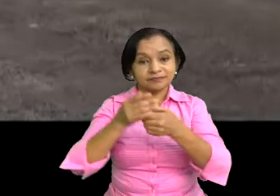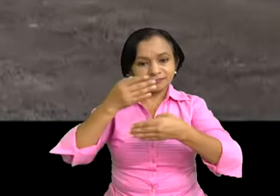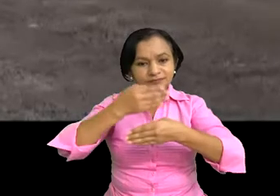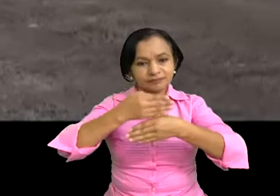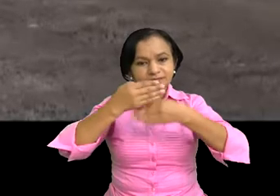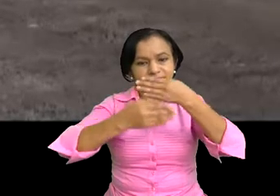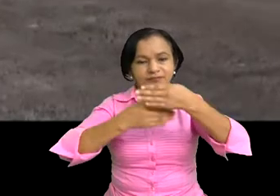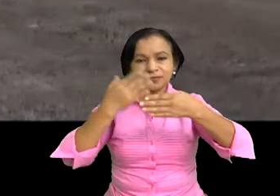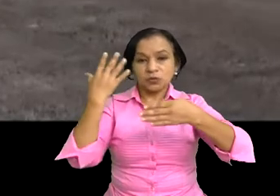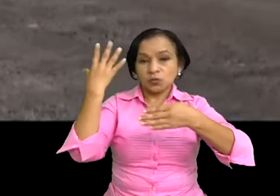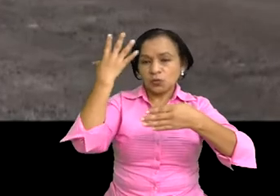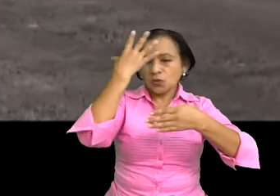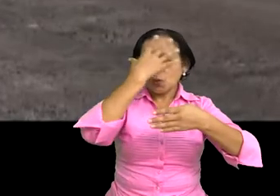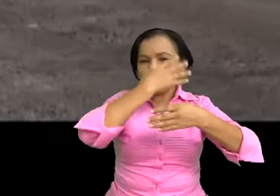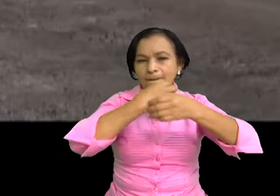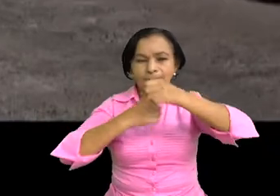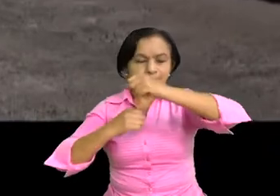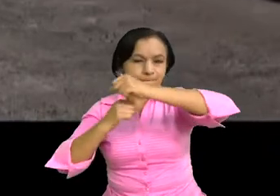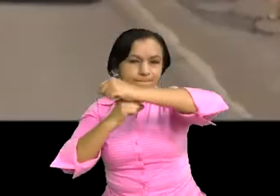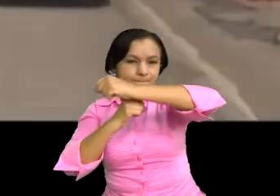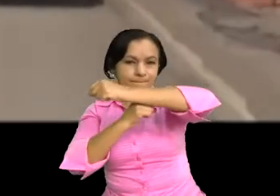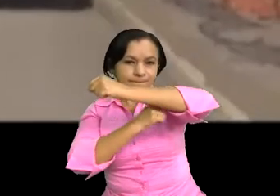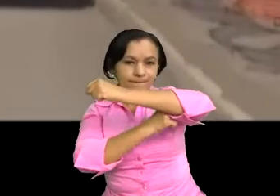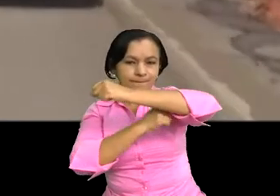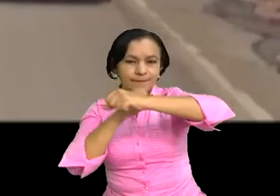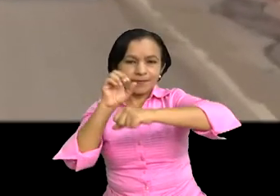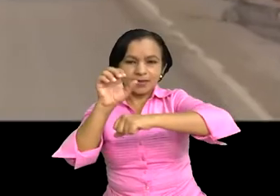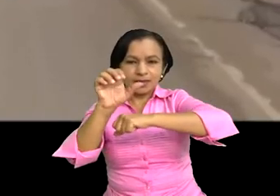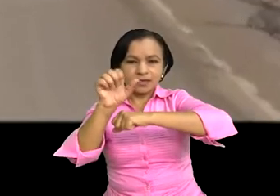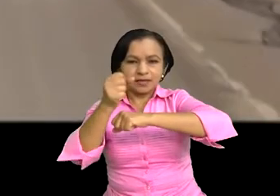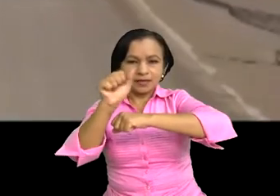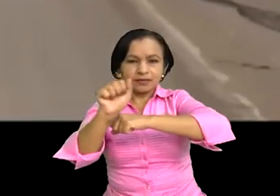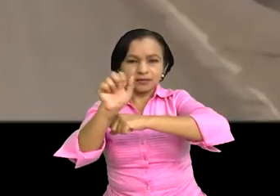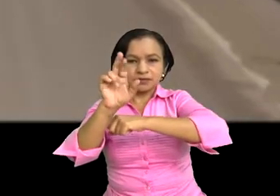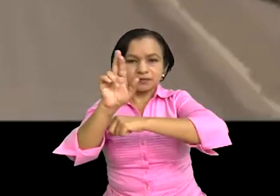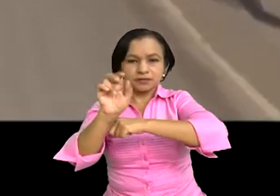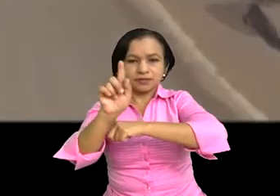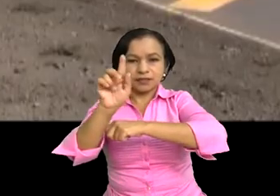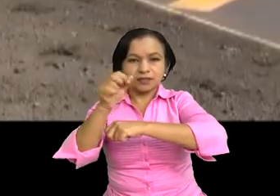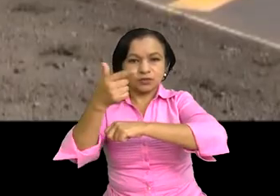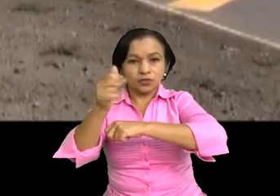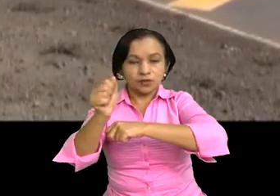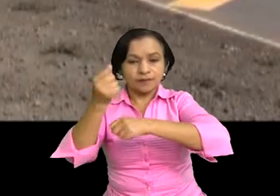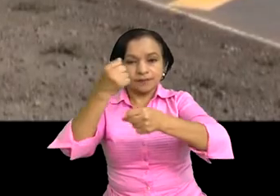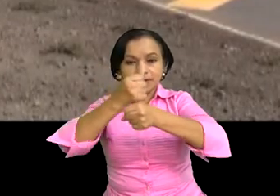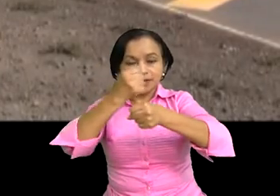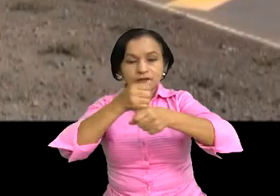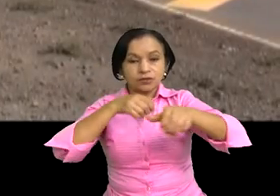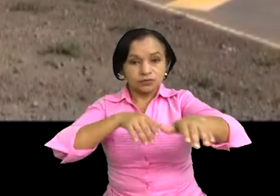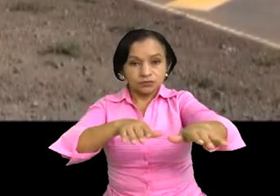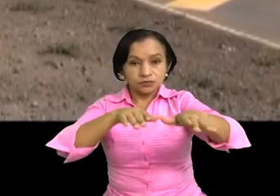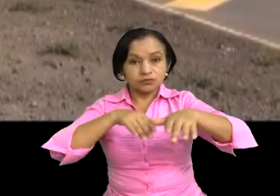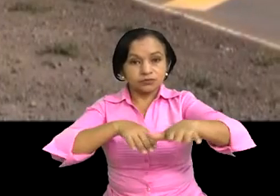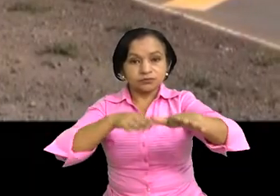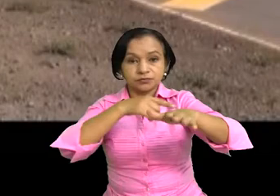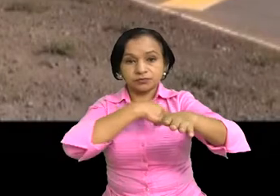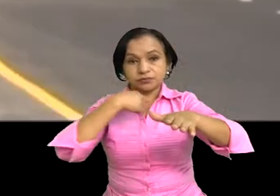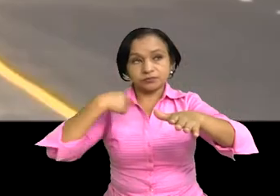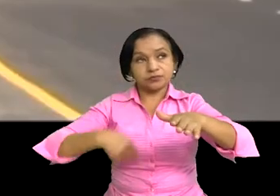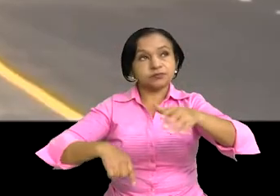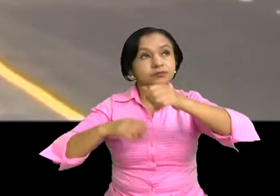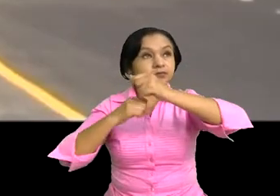de un bello puente en el sector de Saratoga para los trabajadores de Zona Franca. Y otro bello